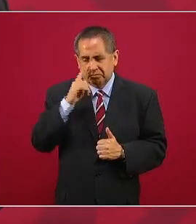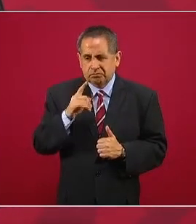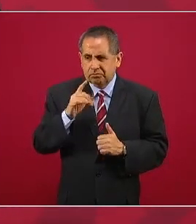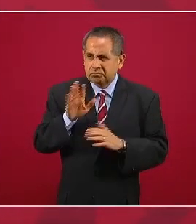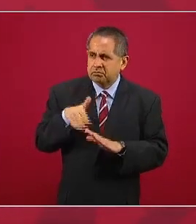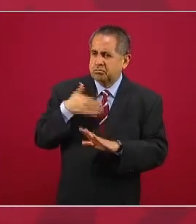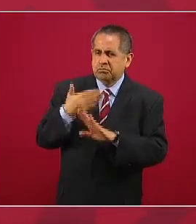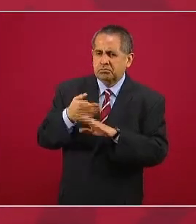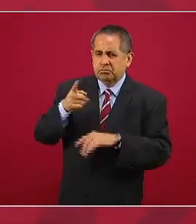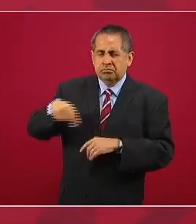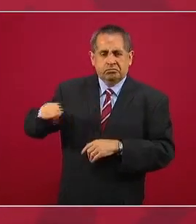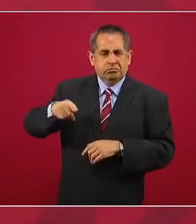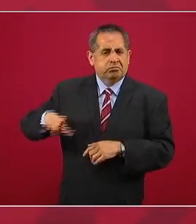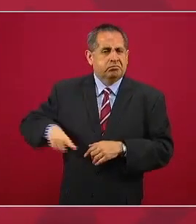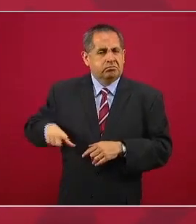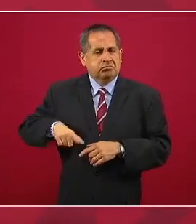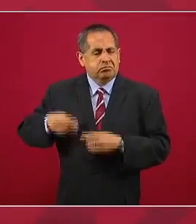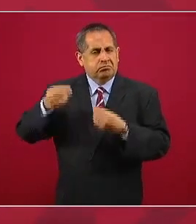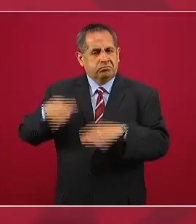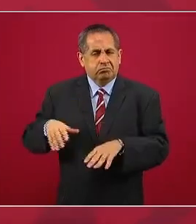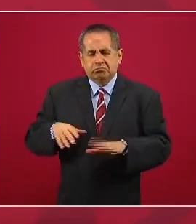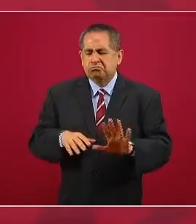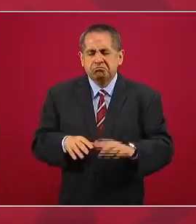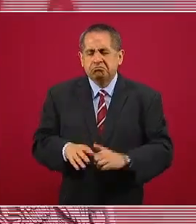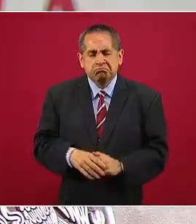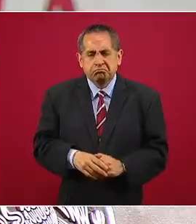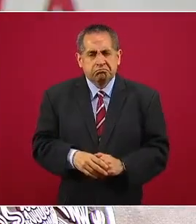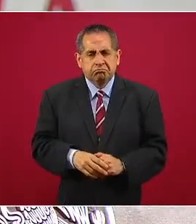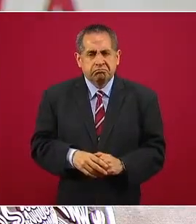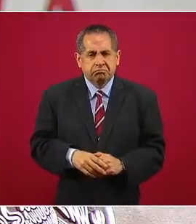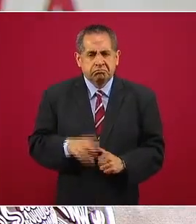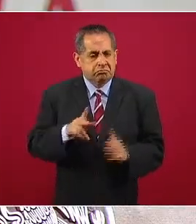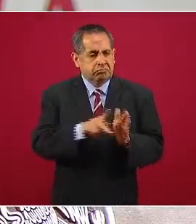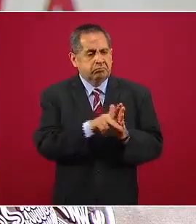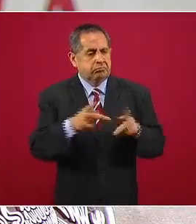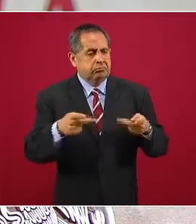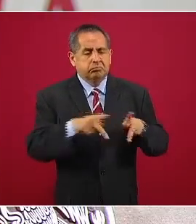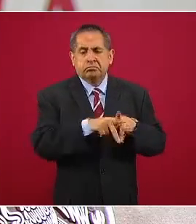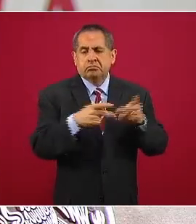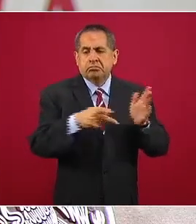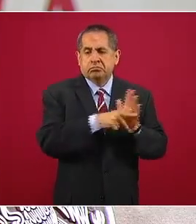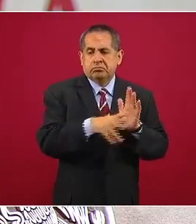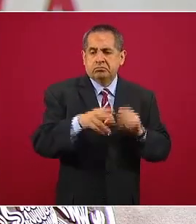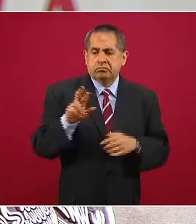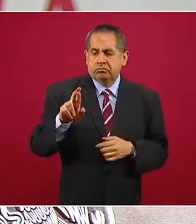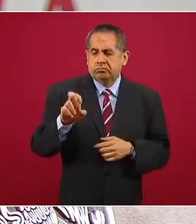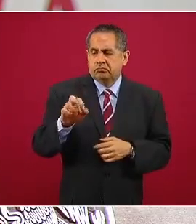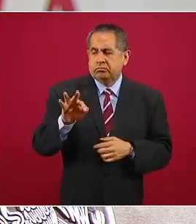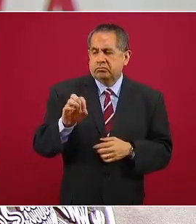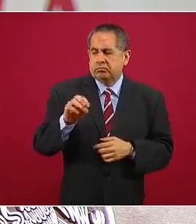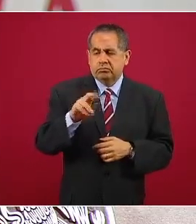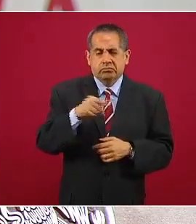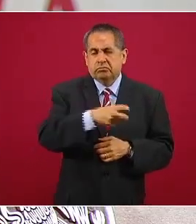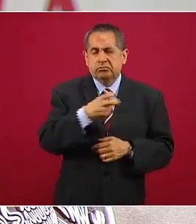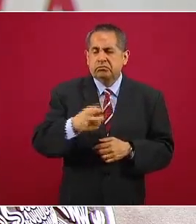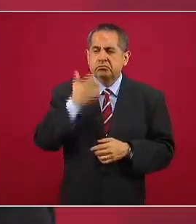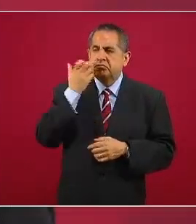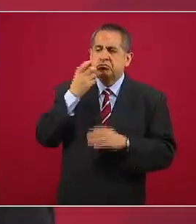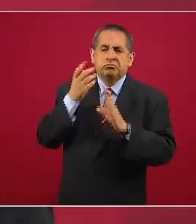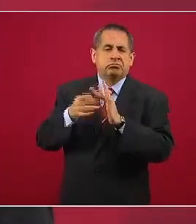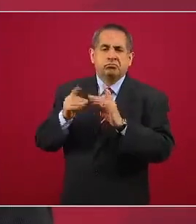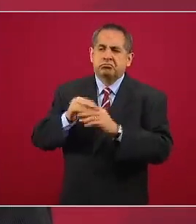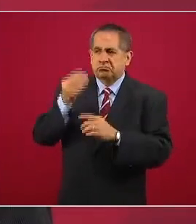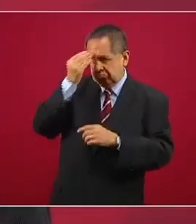afectar la imagen de nuestro gobierno. El periódico Reforma está dedicado a eso,